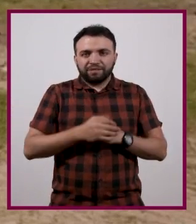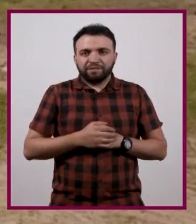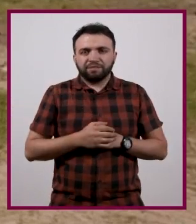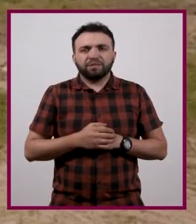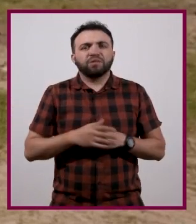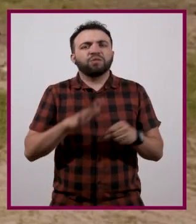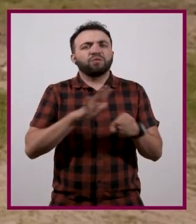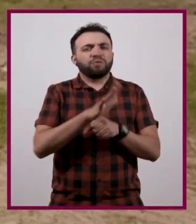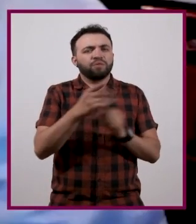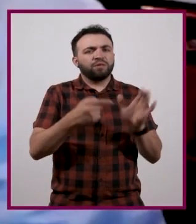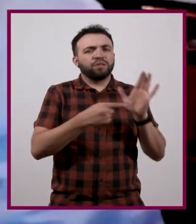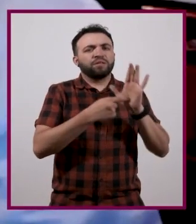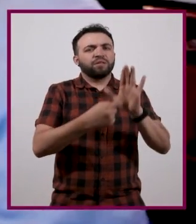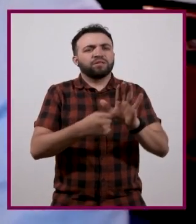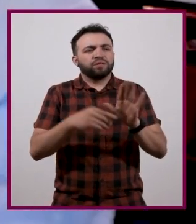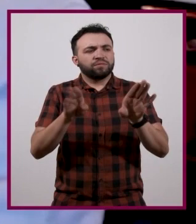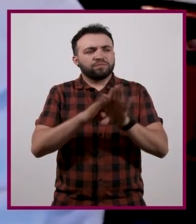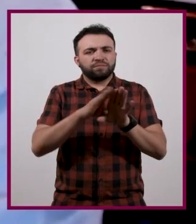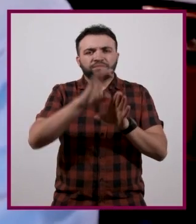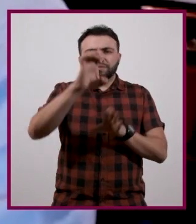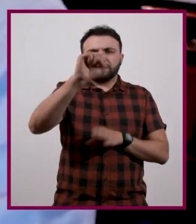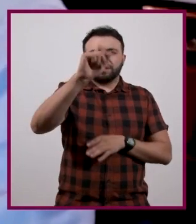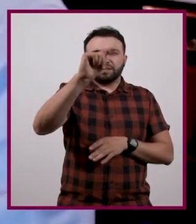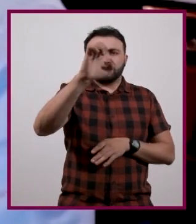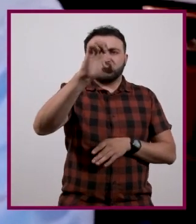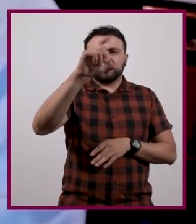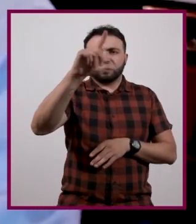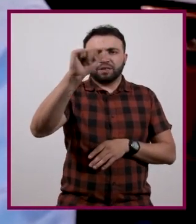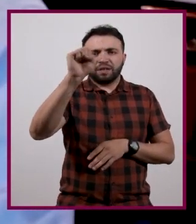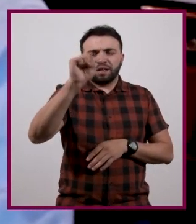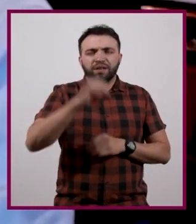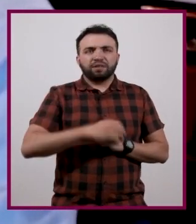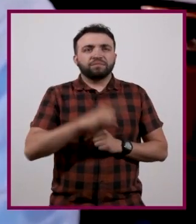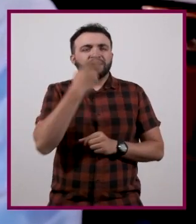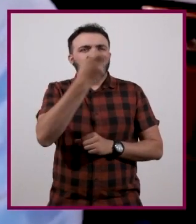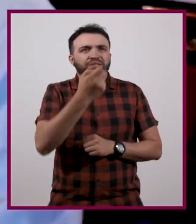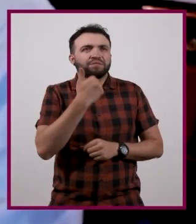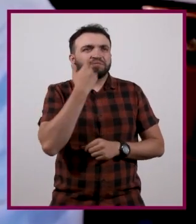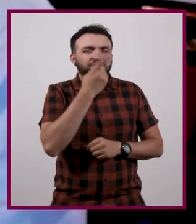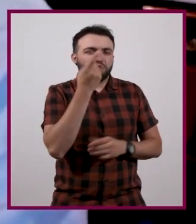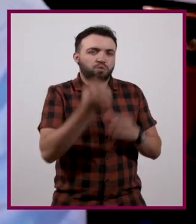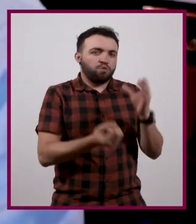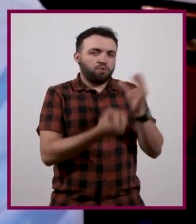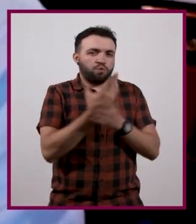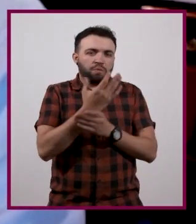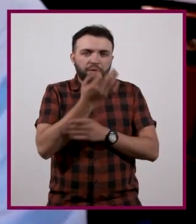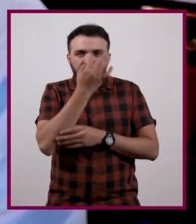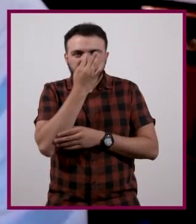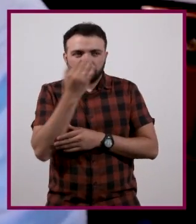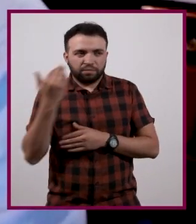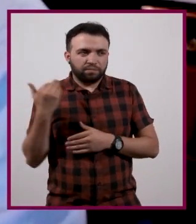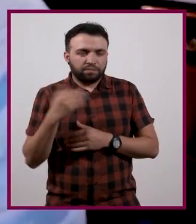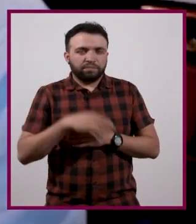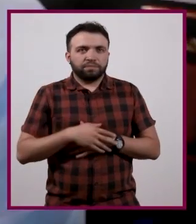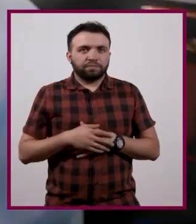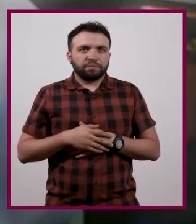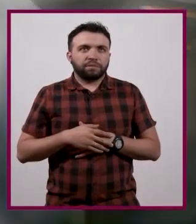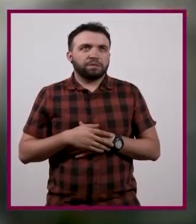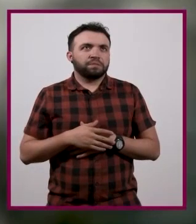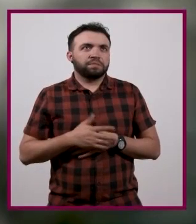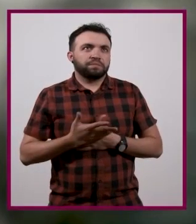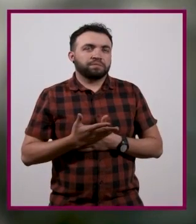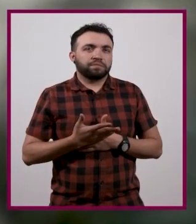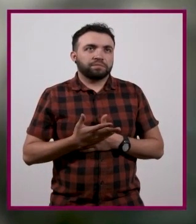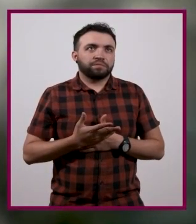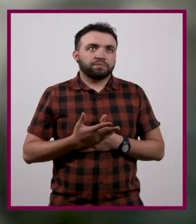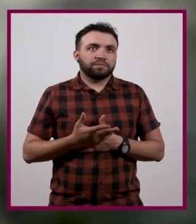cumplían? Las estelas es algo más bien nuevo que sabemos desde hace relativamente